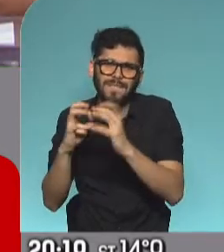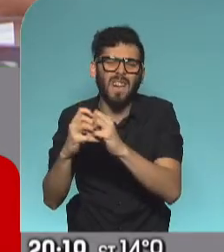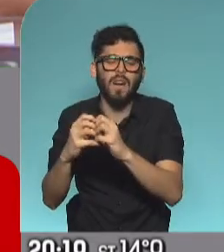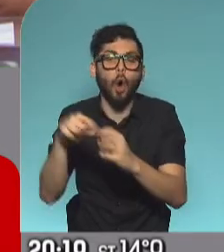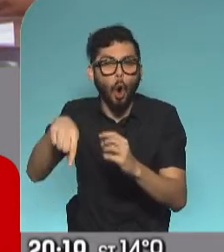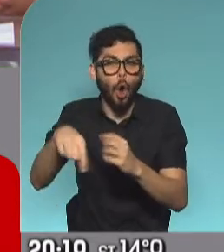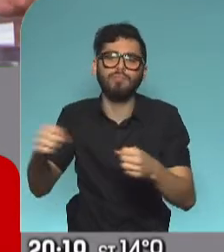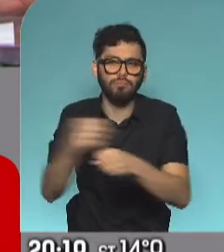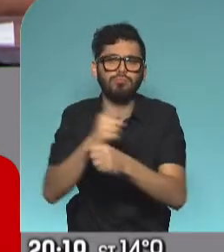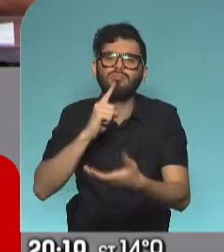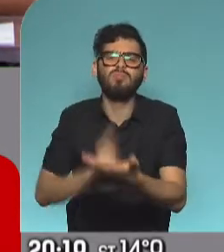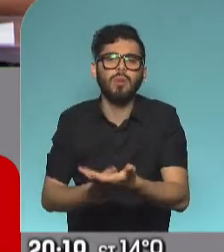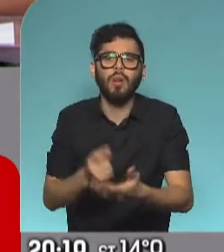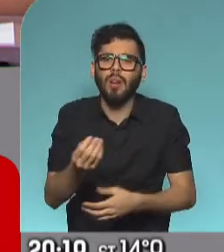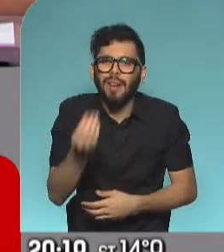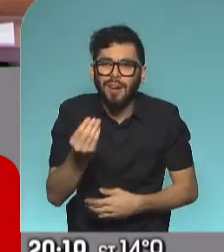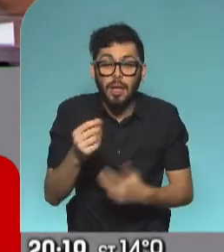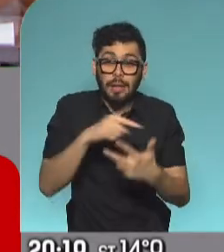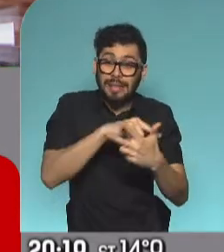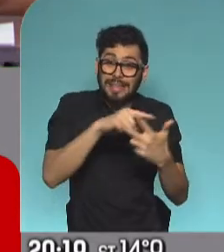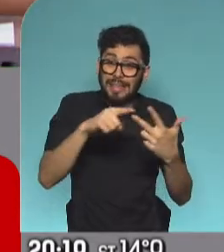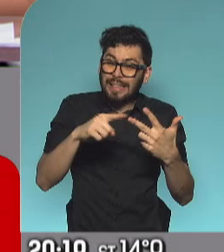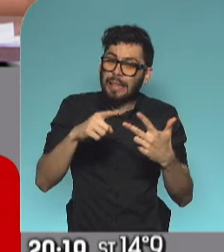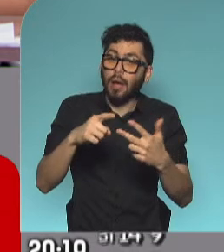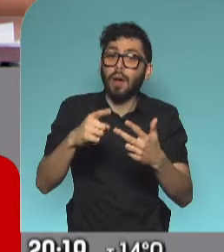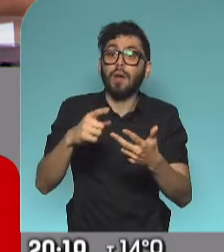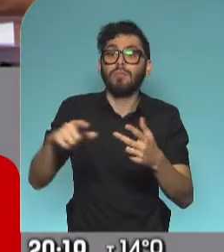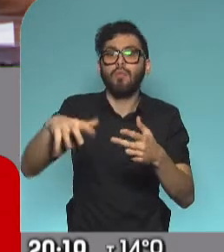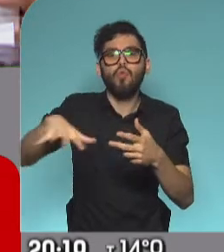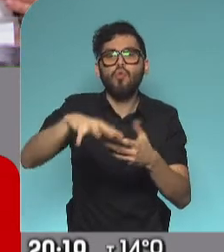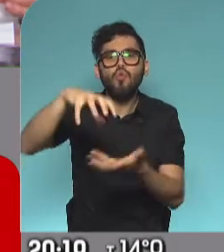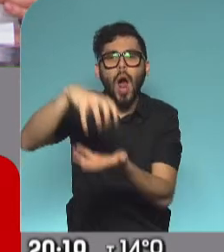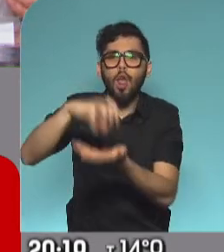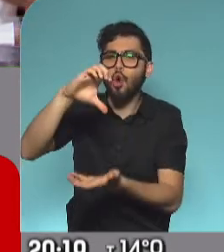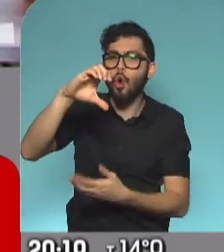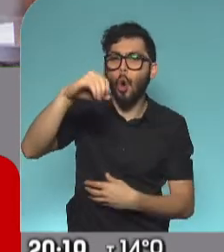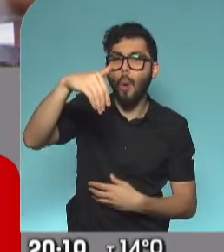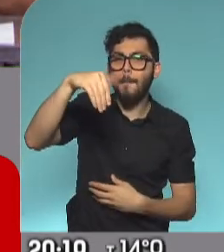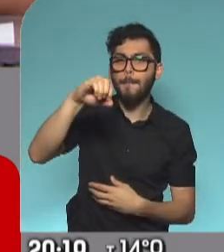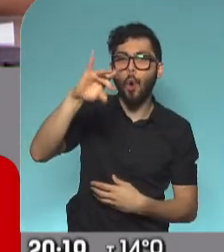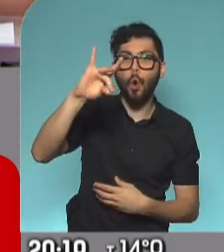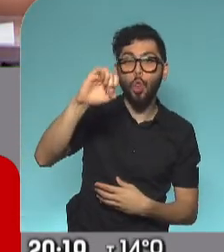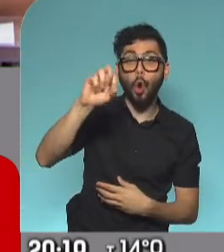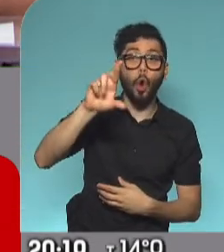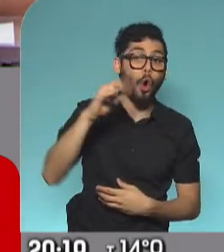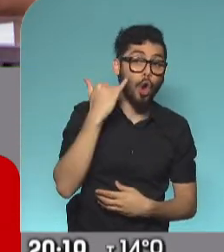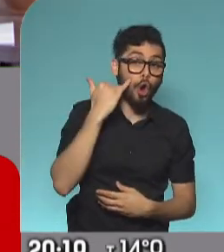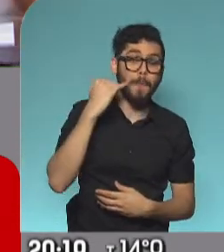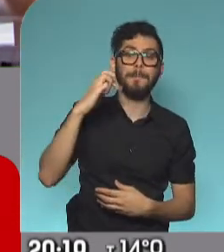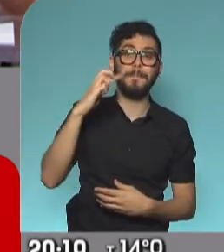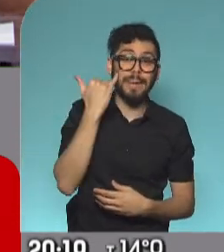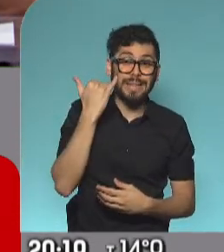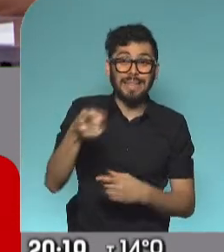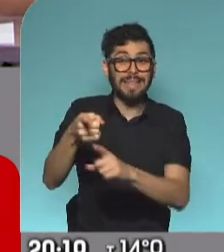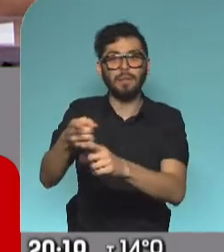jueces vuelvan a sus juzgados de origen, se vayan de Comodoro Pi, y creo que es muy importante esta decisión y además va a ser muy importante si la Corte en